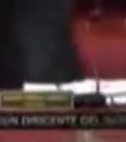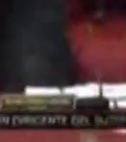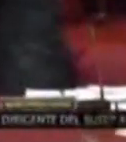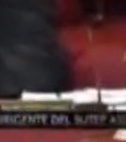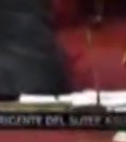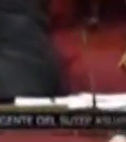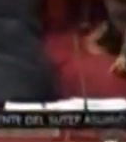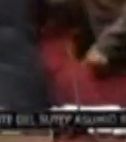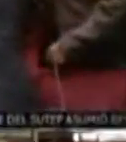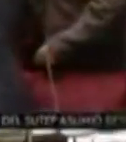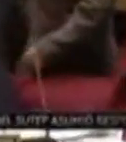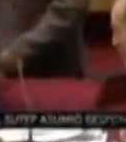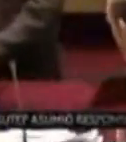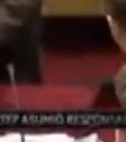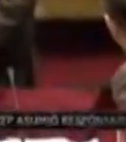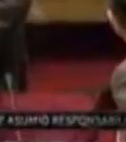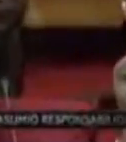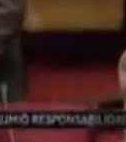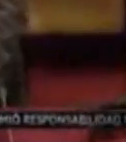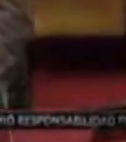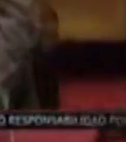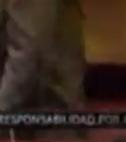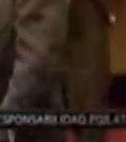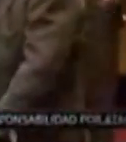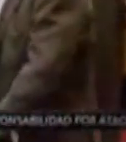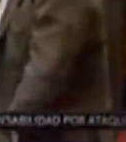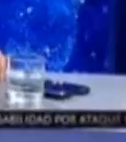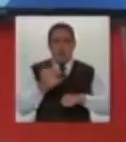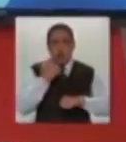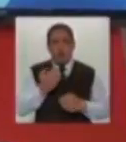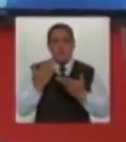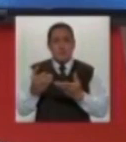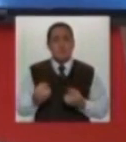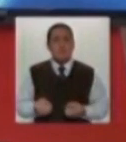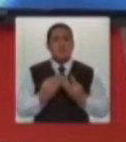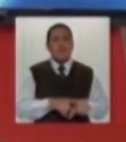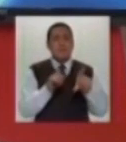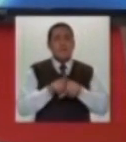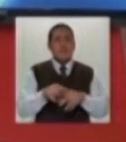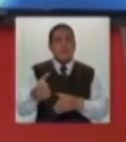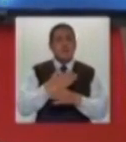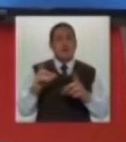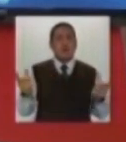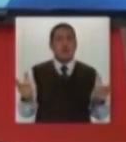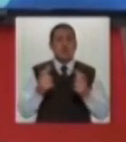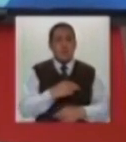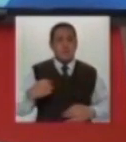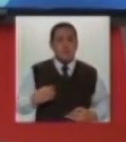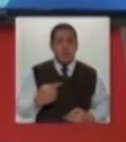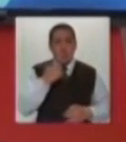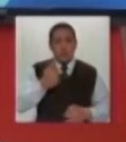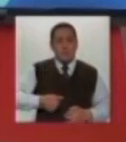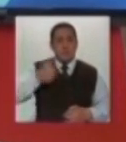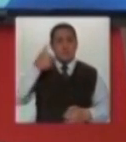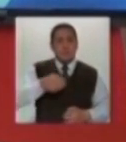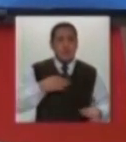almuerzo con el presidente del Congreso, Víctor Isla. David Hurtado, Canal N. Tras participar del Consejo de Ministros, el jefe de gabinete, Juan